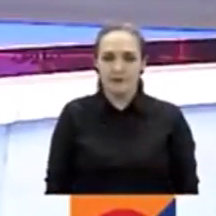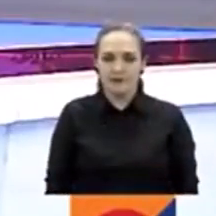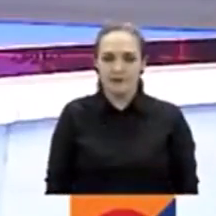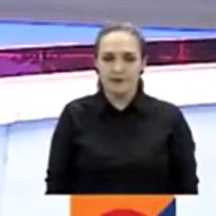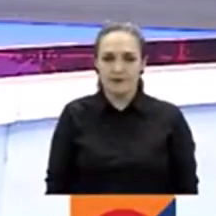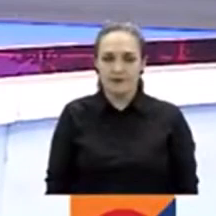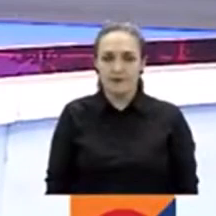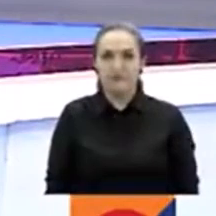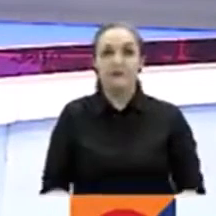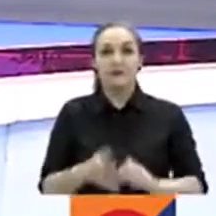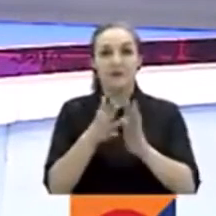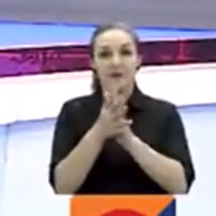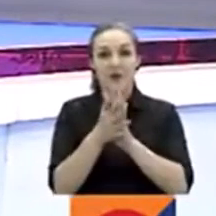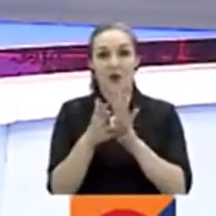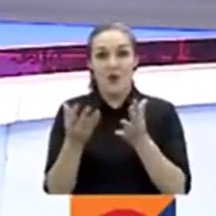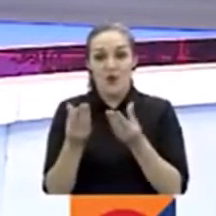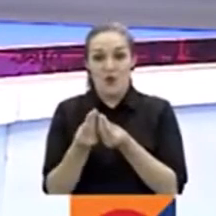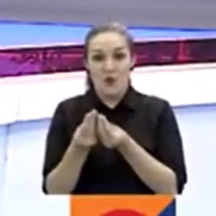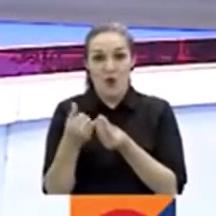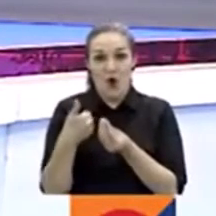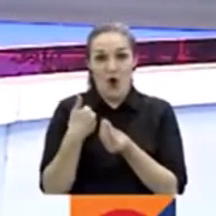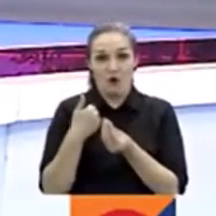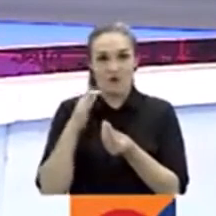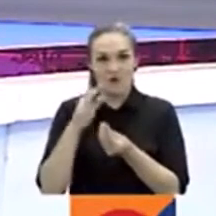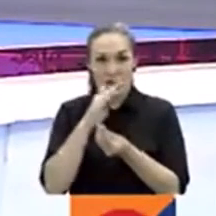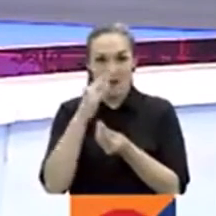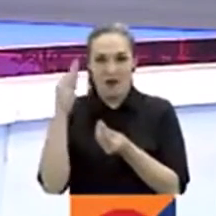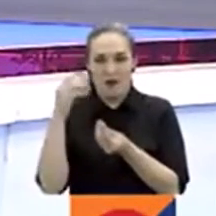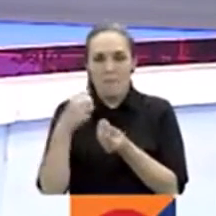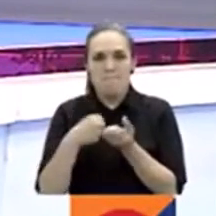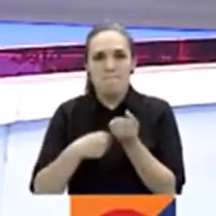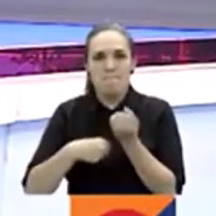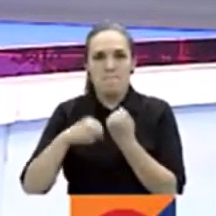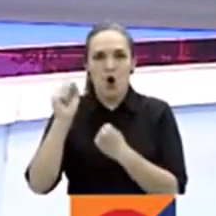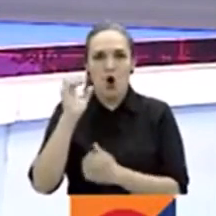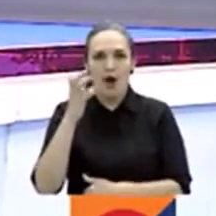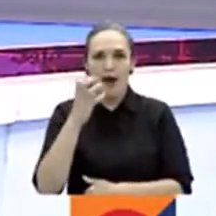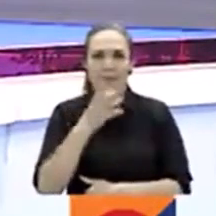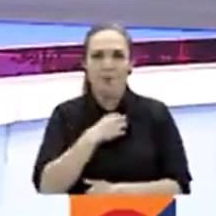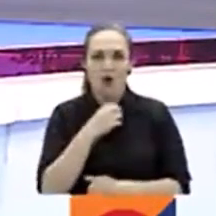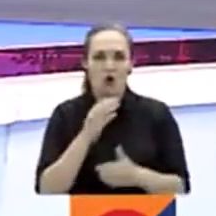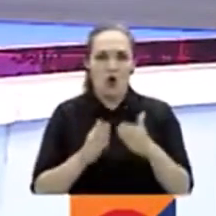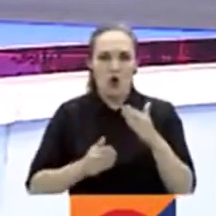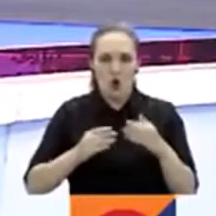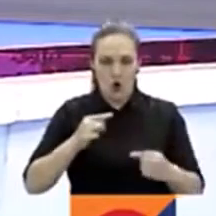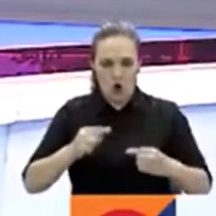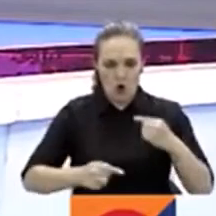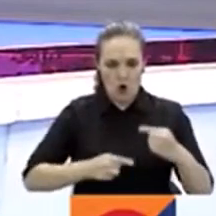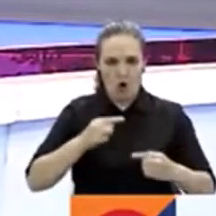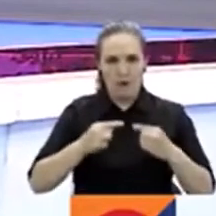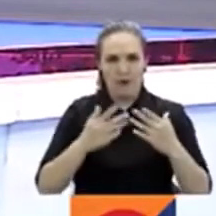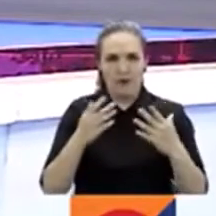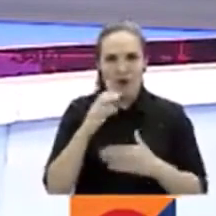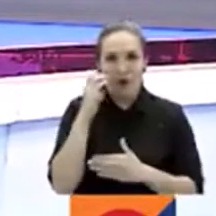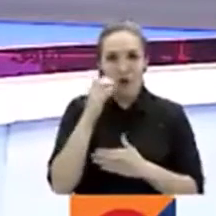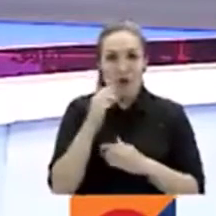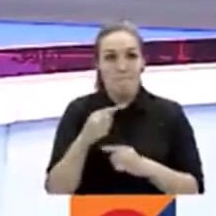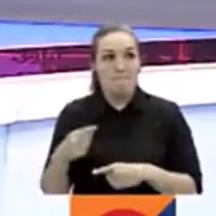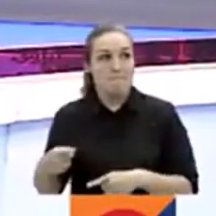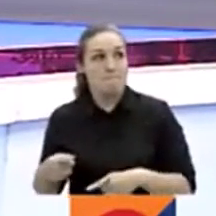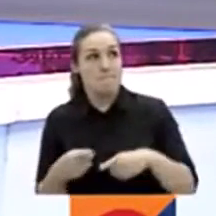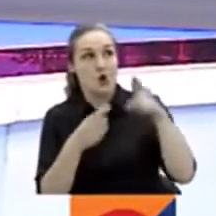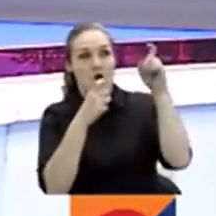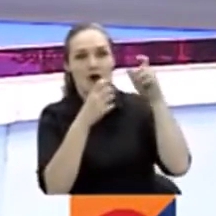Un grupo de jóvenes barranquilleros ganó un concurso de robótica del país y se alistan para viajar a Dallas, Estados Unidos, para participar en